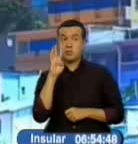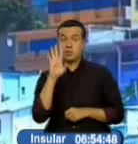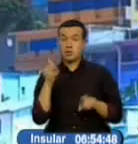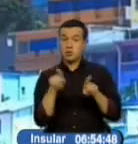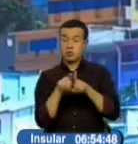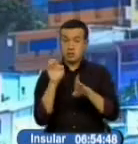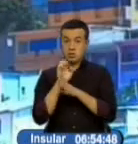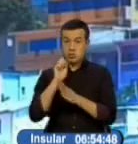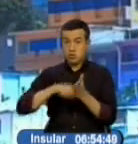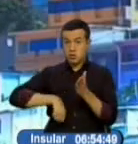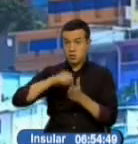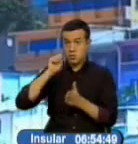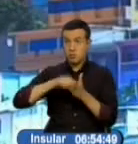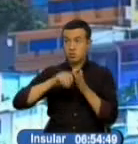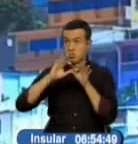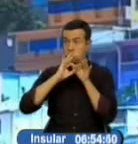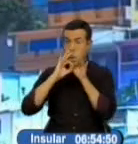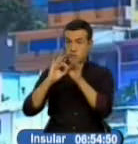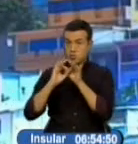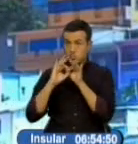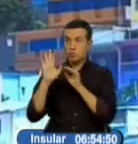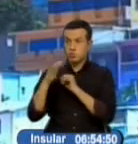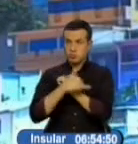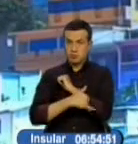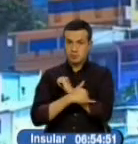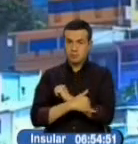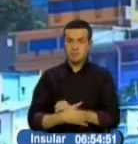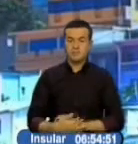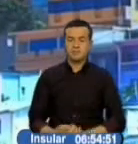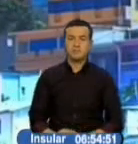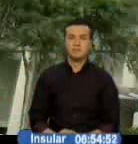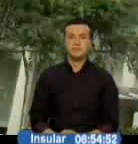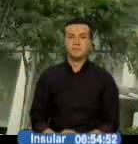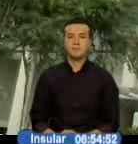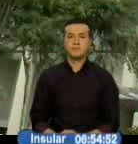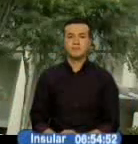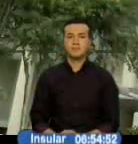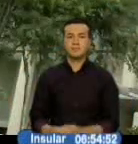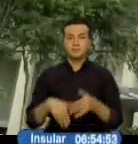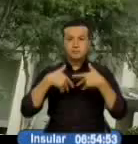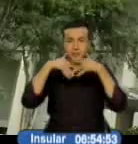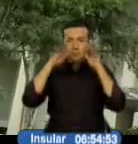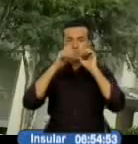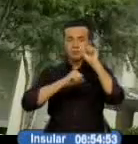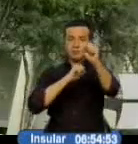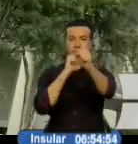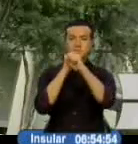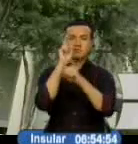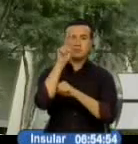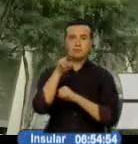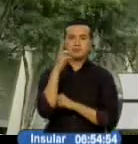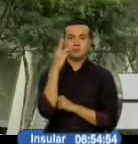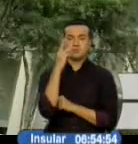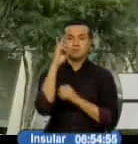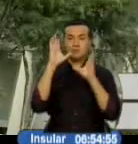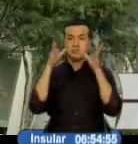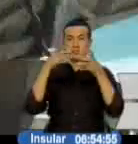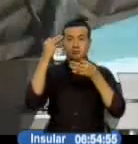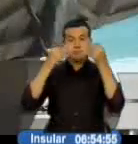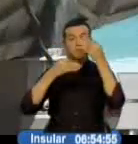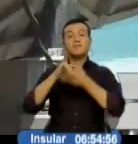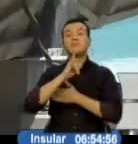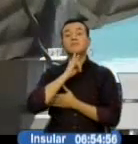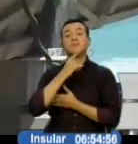Ecuador, que firmó un acuerdo de cooperación con dicho país. En diciembre de 2016, el Departamento de Justicia de los Estados